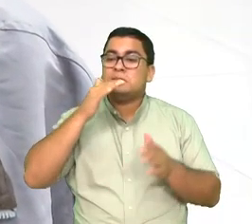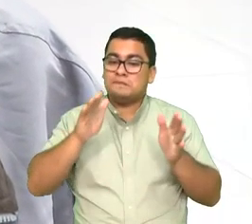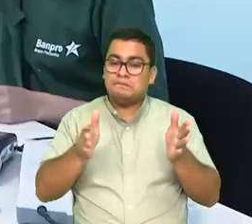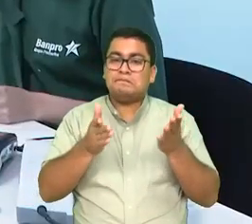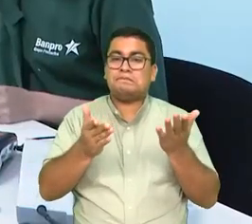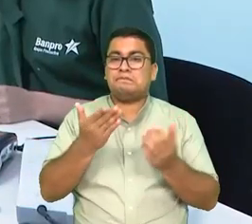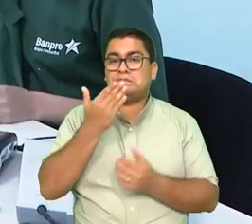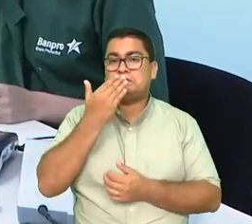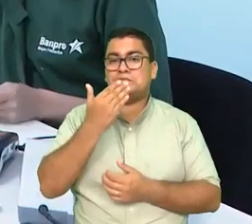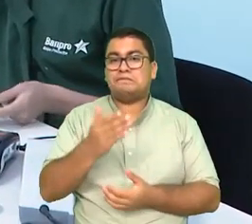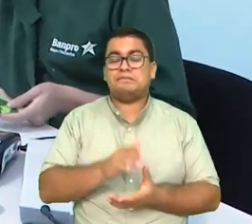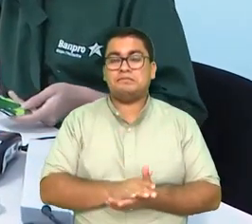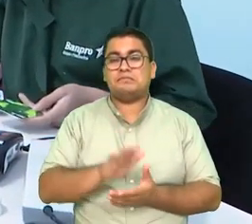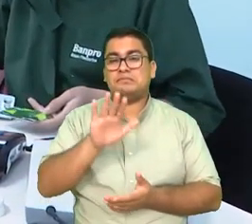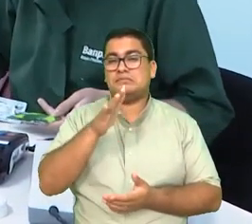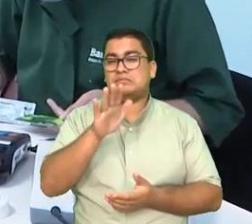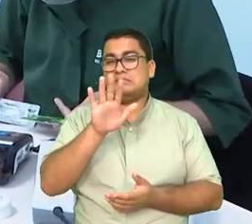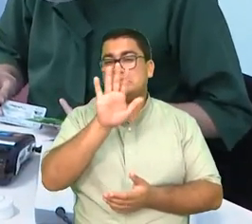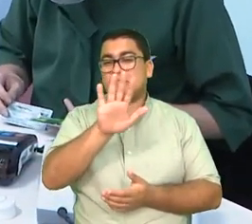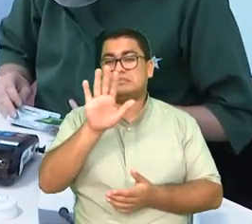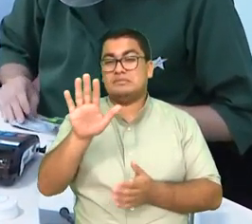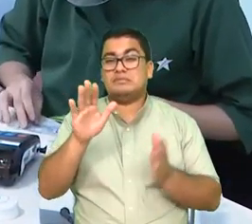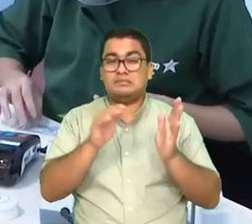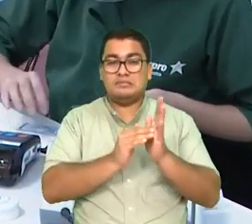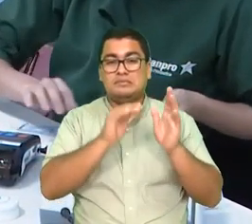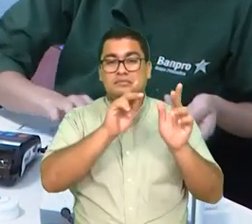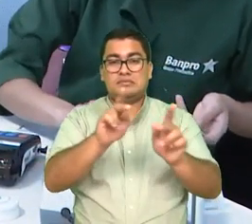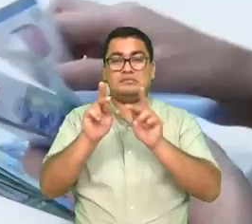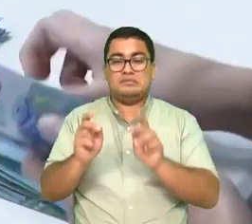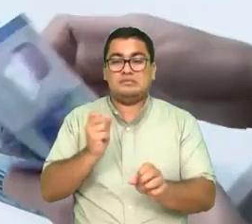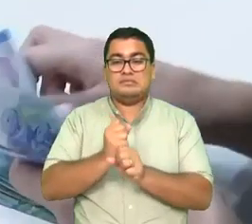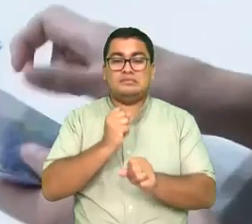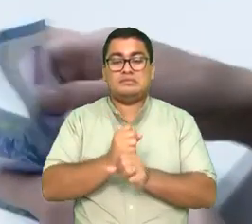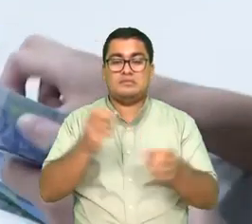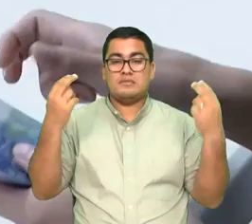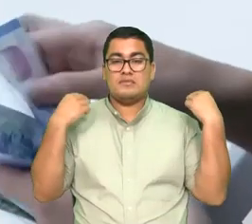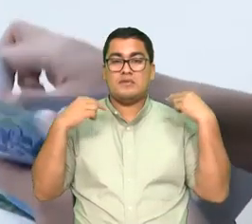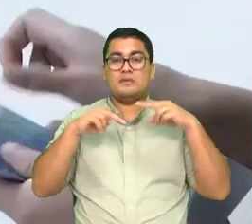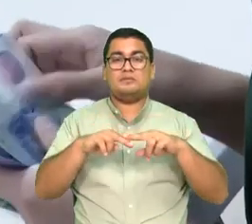bueno, pues. Más de 55.000 trabajadores del sector educación